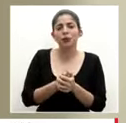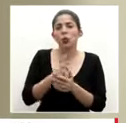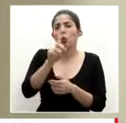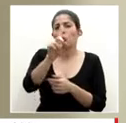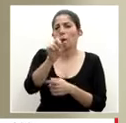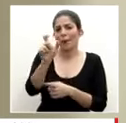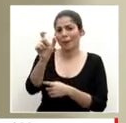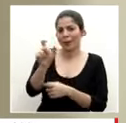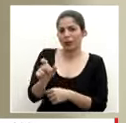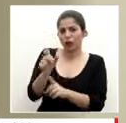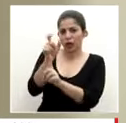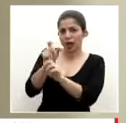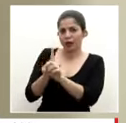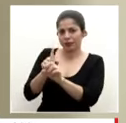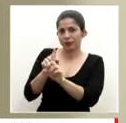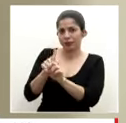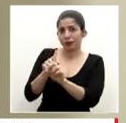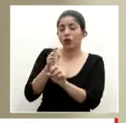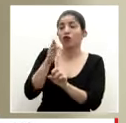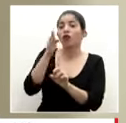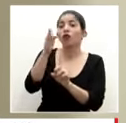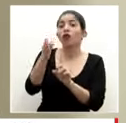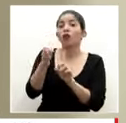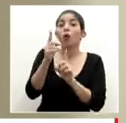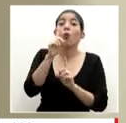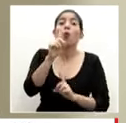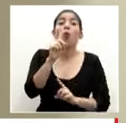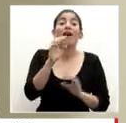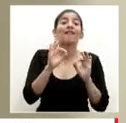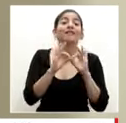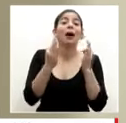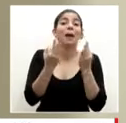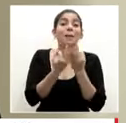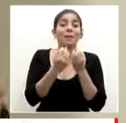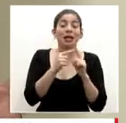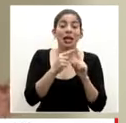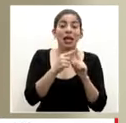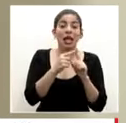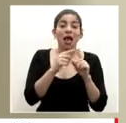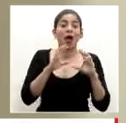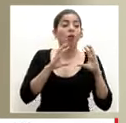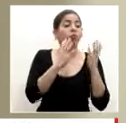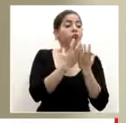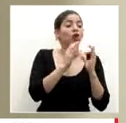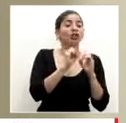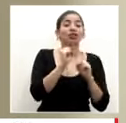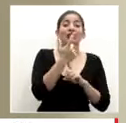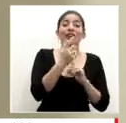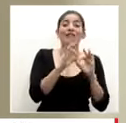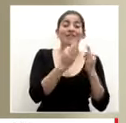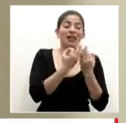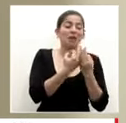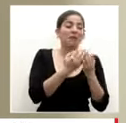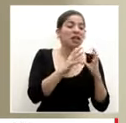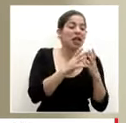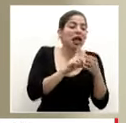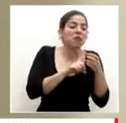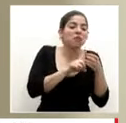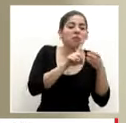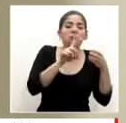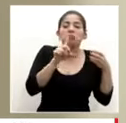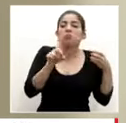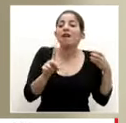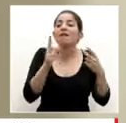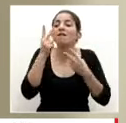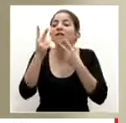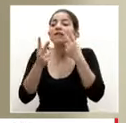una persona que visitó una familiar que se salió de su burbuja social, fue a visitar a